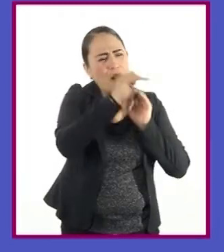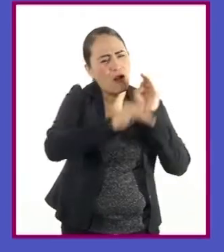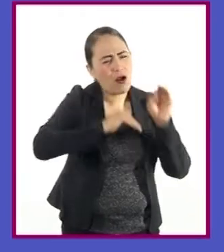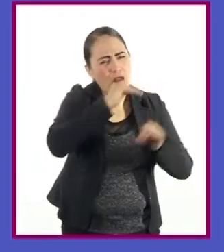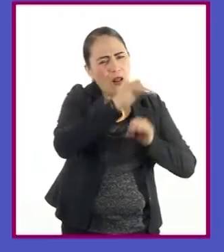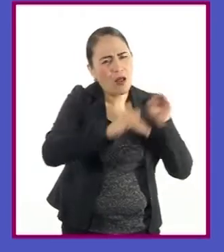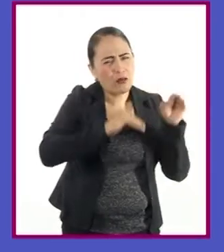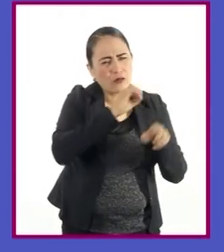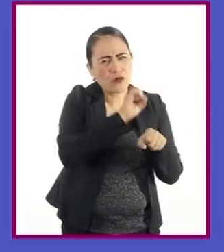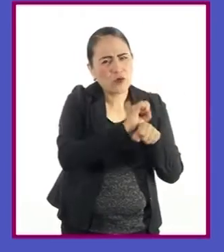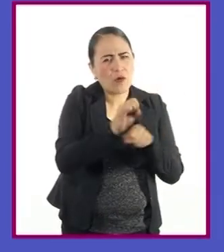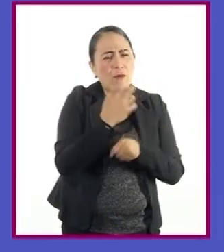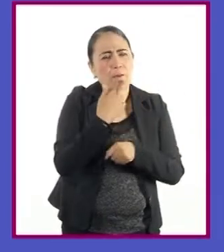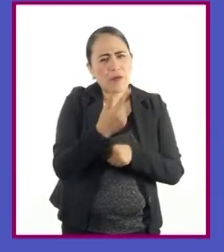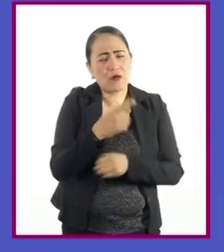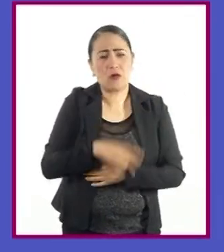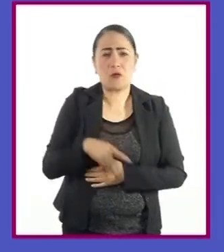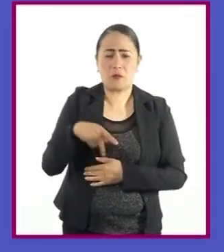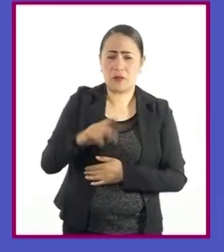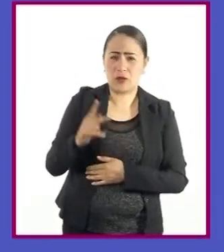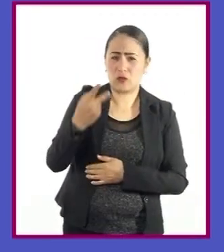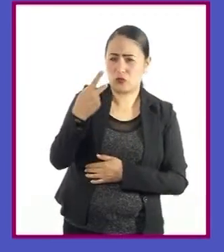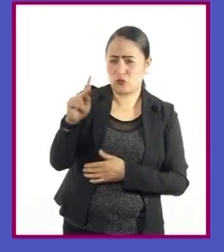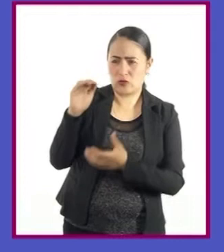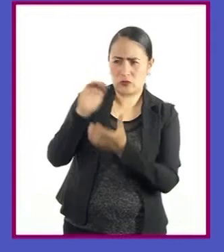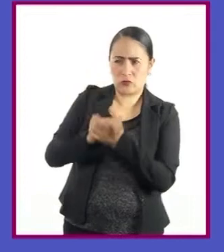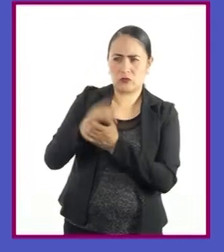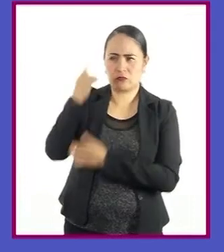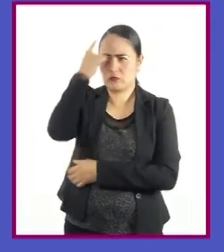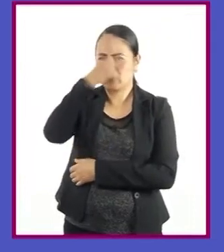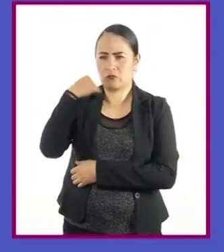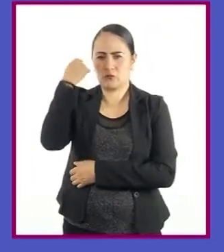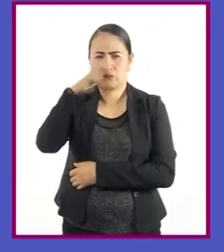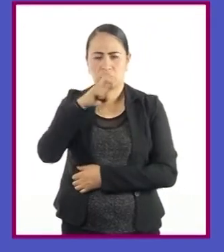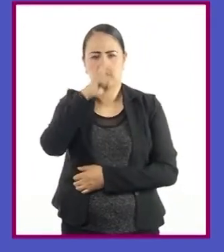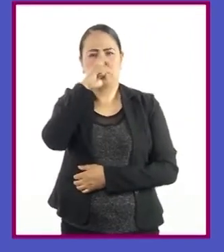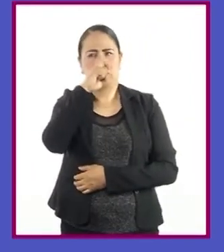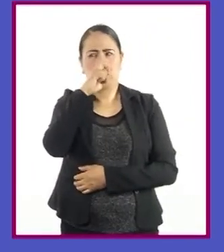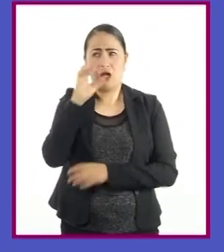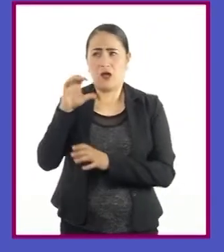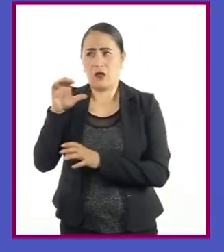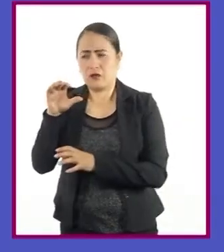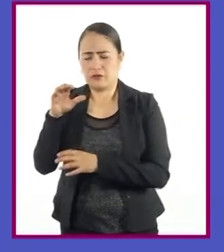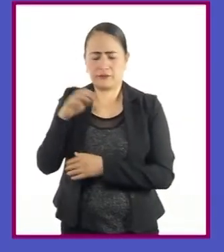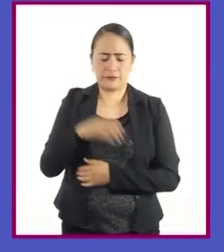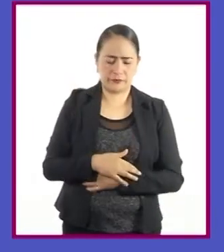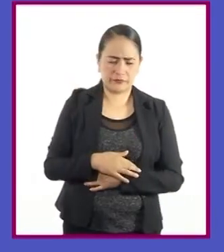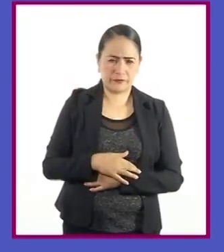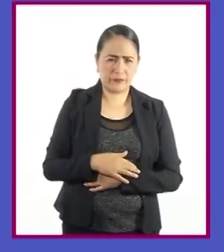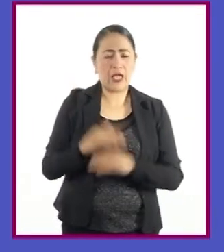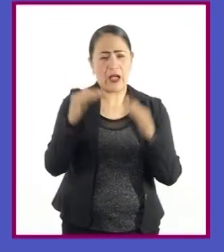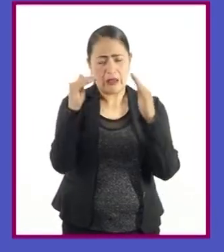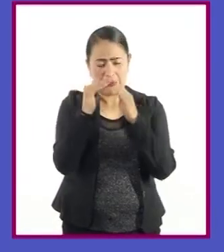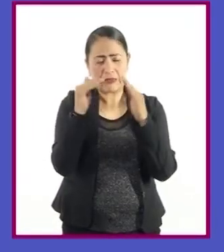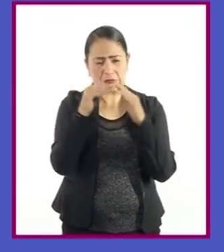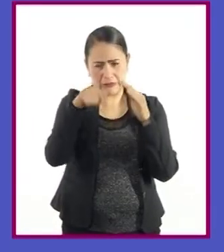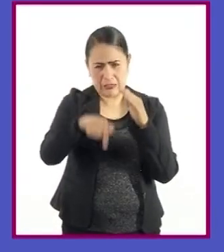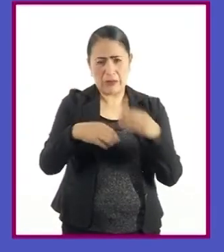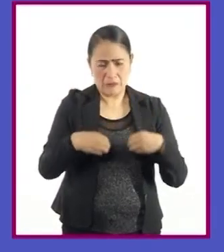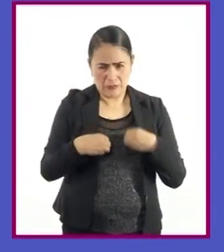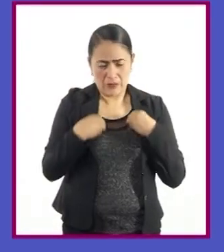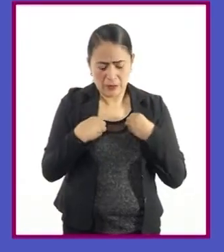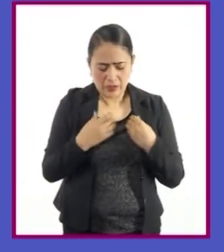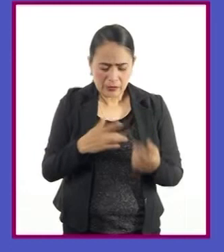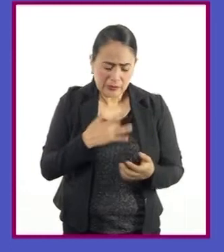el impasible semblante de su marido le contenía siempre. La casa en que vivían influía un poco en sus